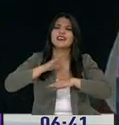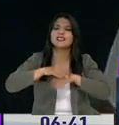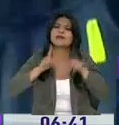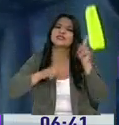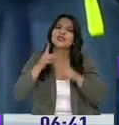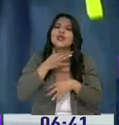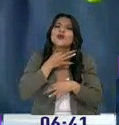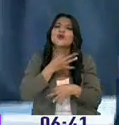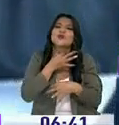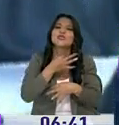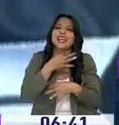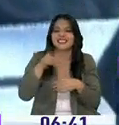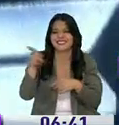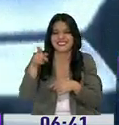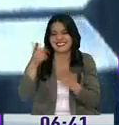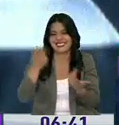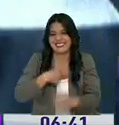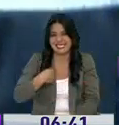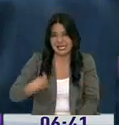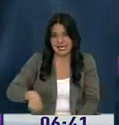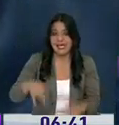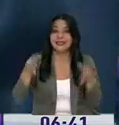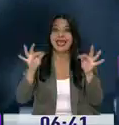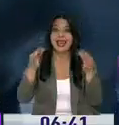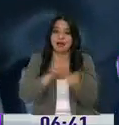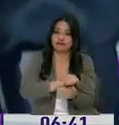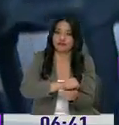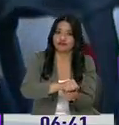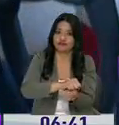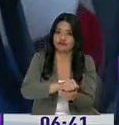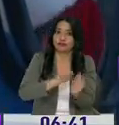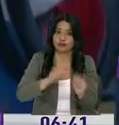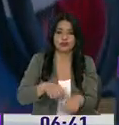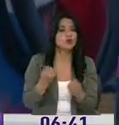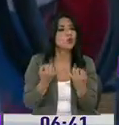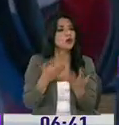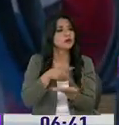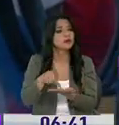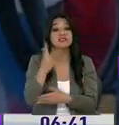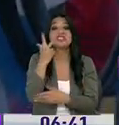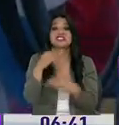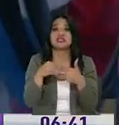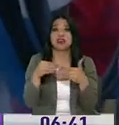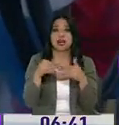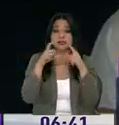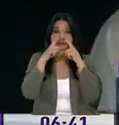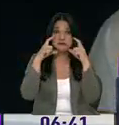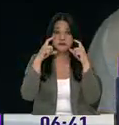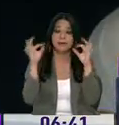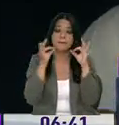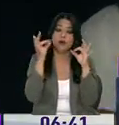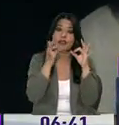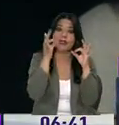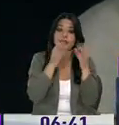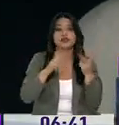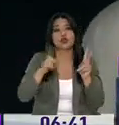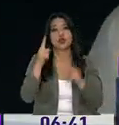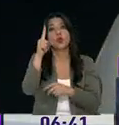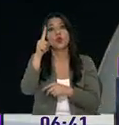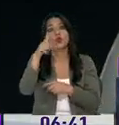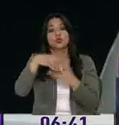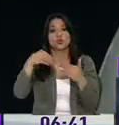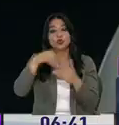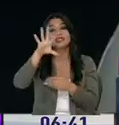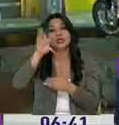salió en China. Son mascarillas de tela y son lavables. ¿Cuánto cuestan? $3 las que son bordadas y $1.50 las que